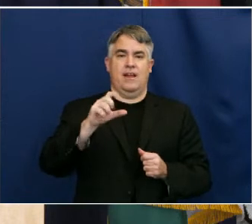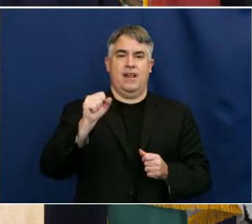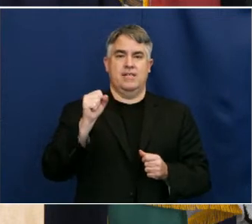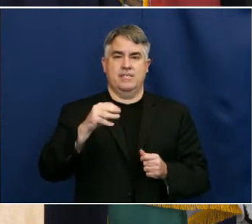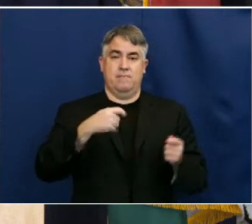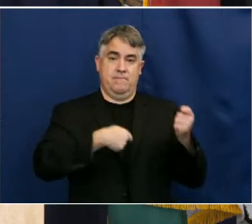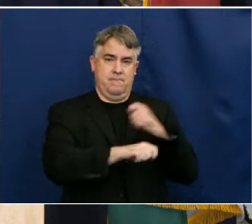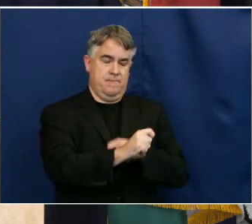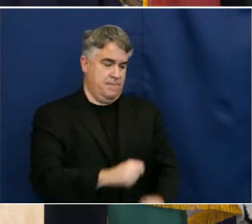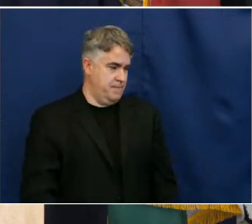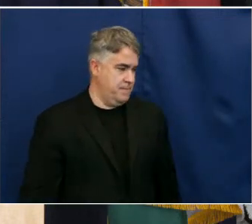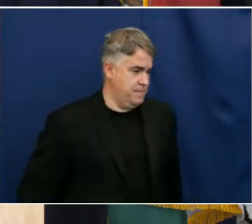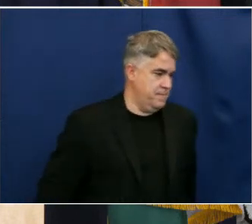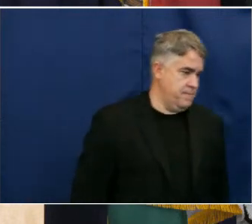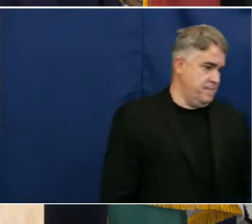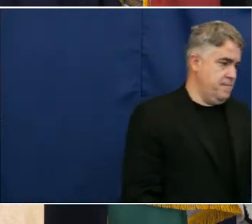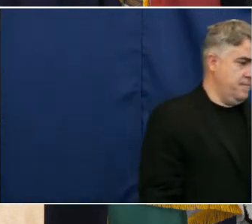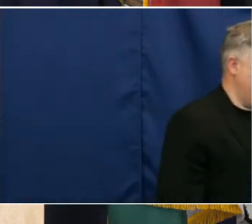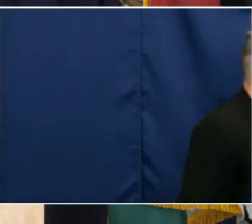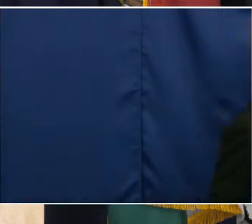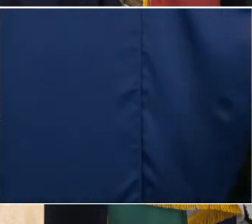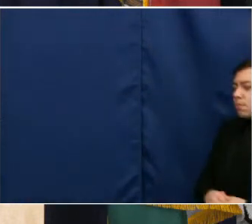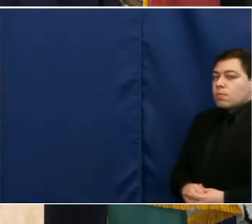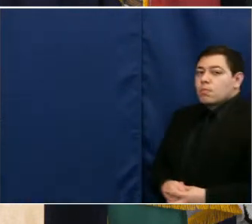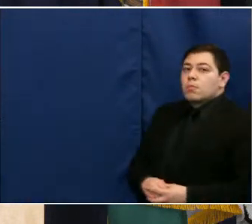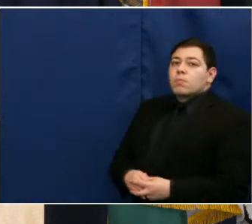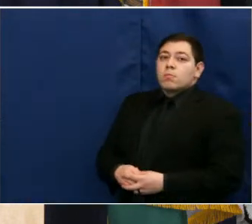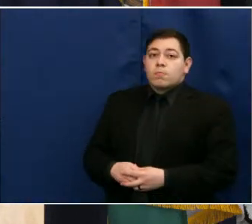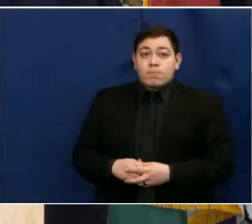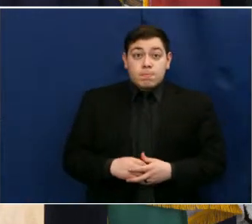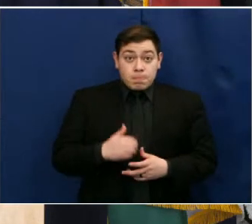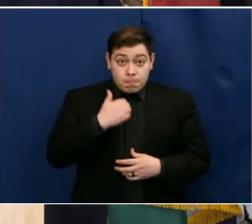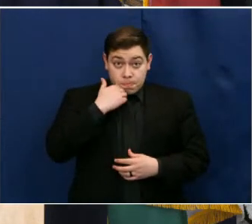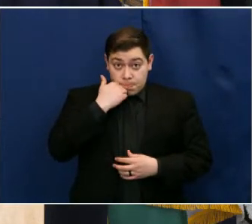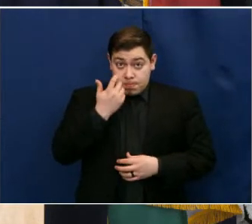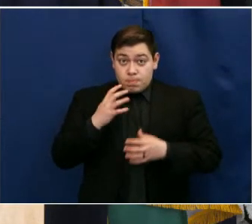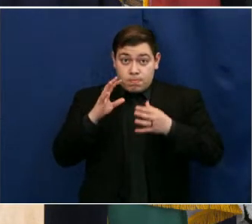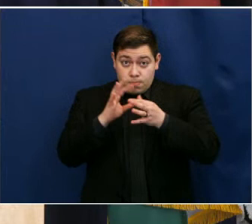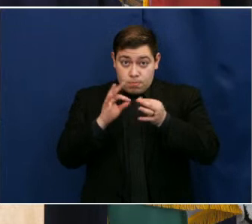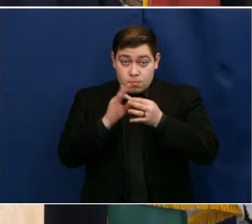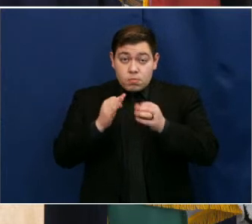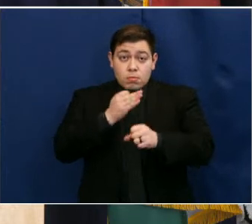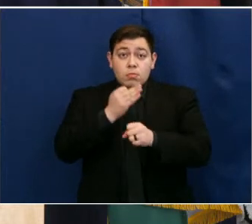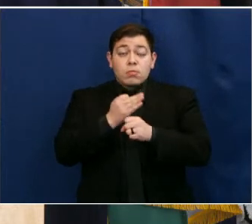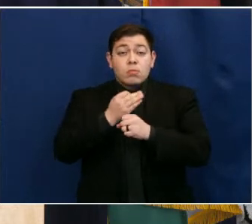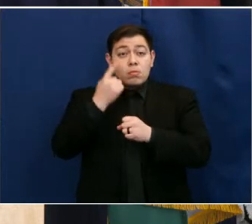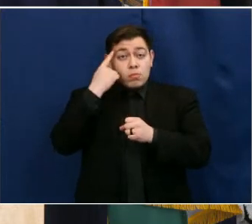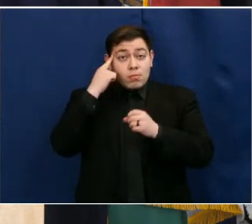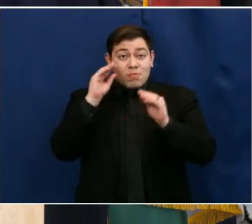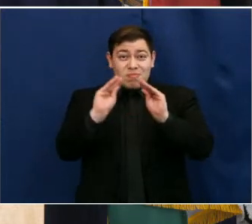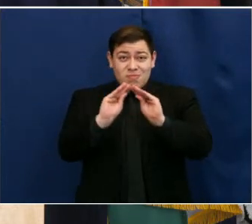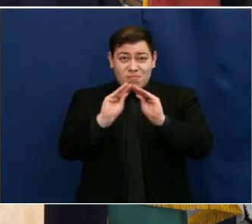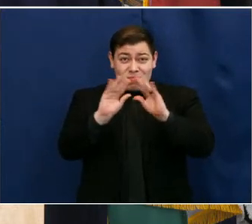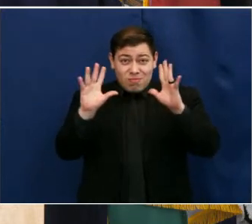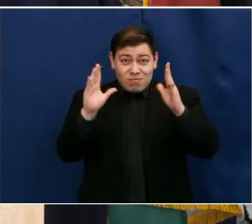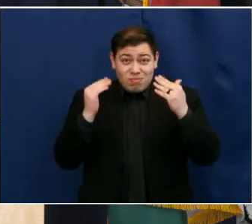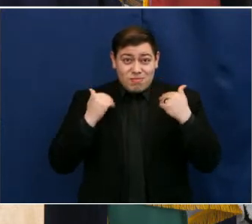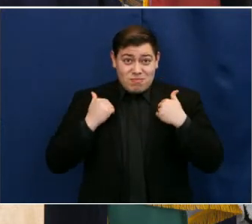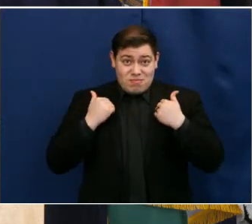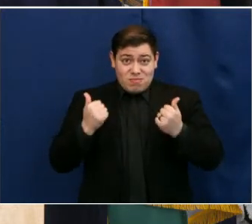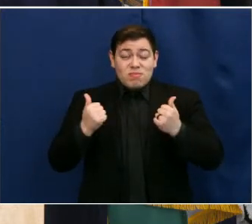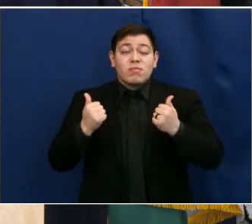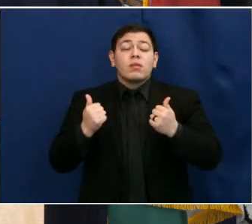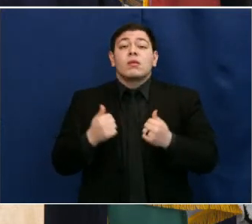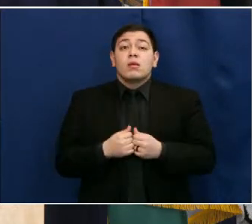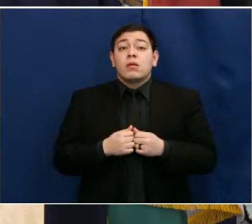Mi mensaje hoy en español es simplemente para enfatizar de nuevo la importancia de que cuando